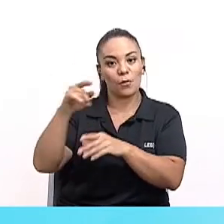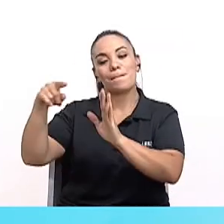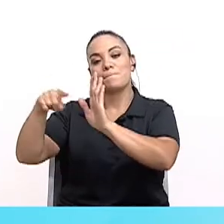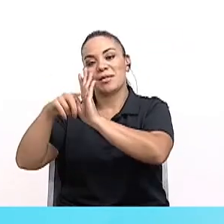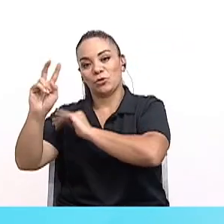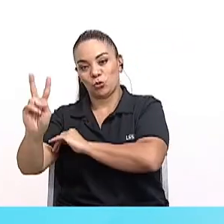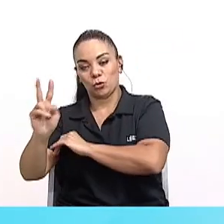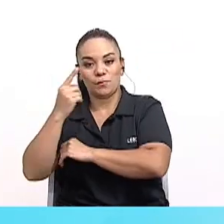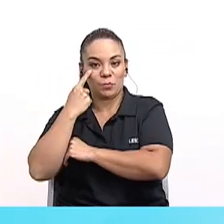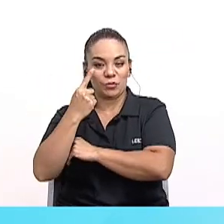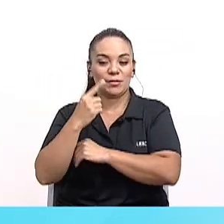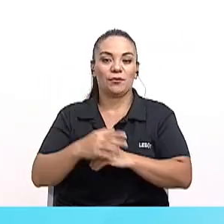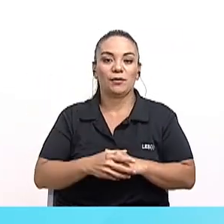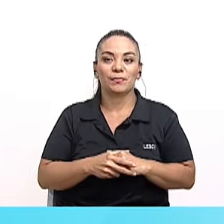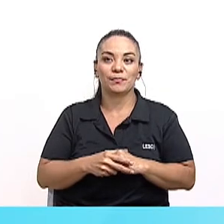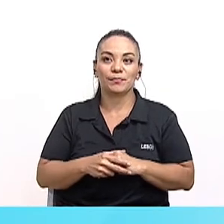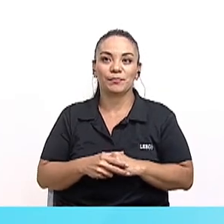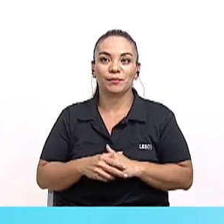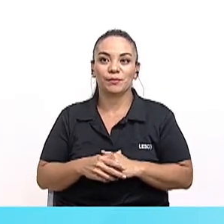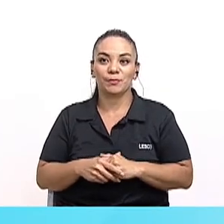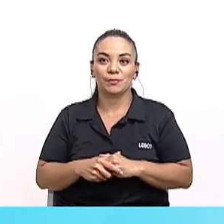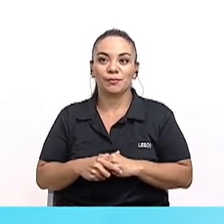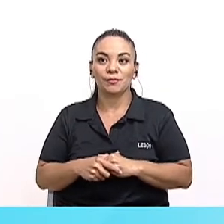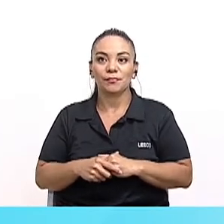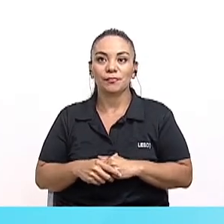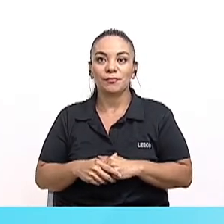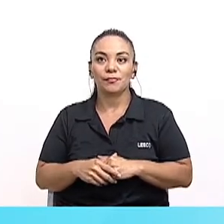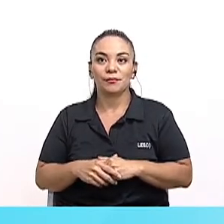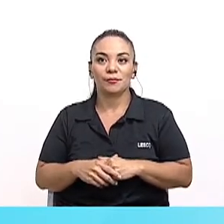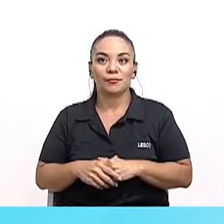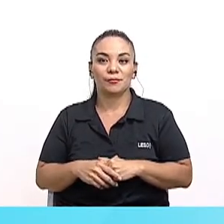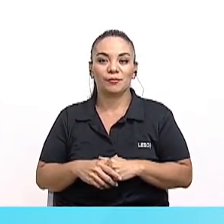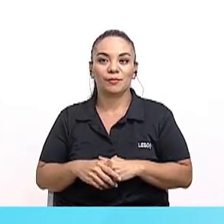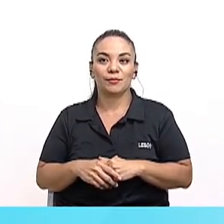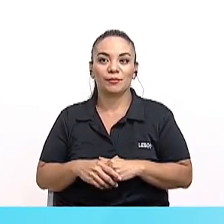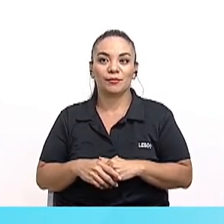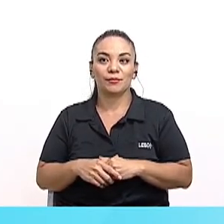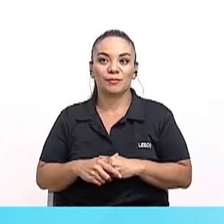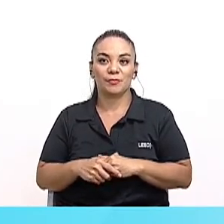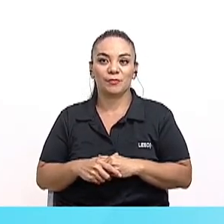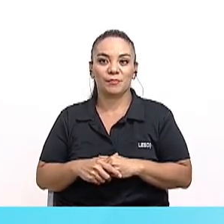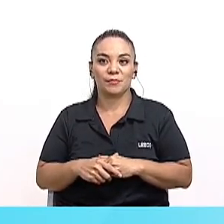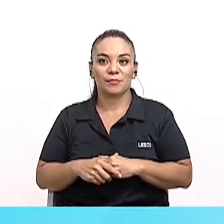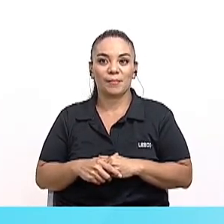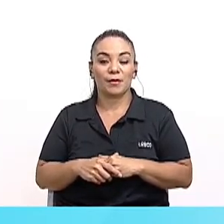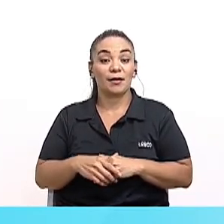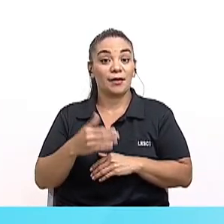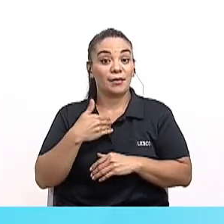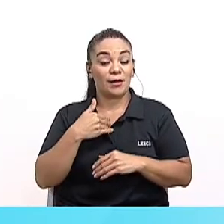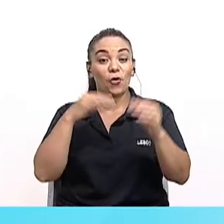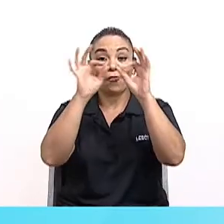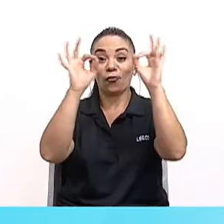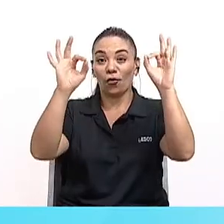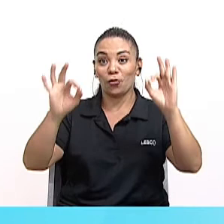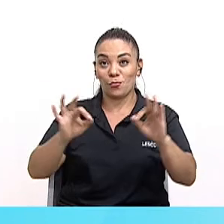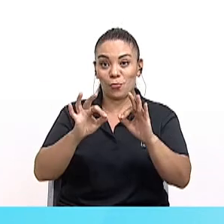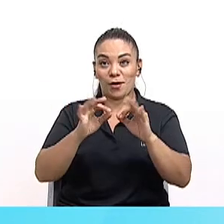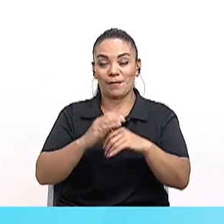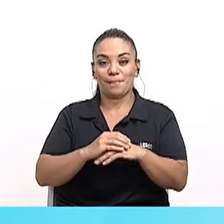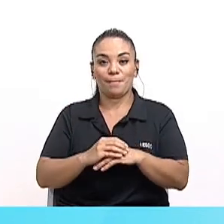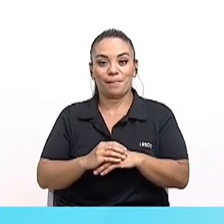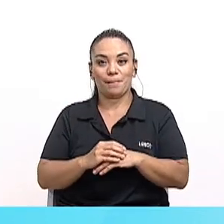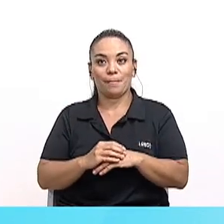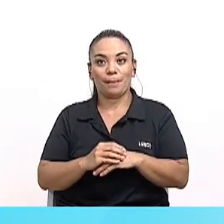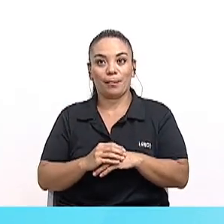2. Vamos a ver un ejemplo. El ejemplo sería así. Tengo la fórmula que es de